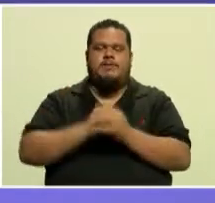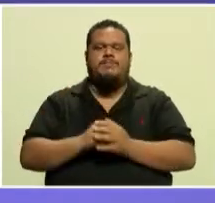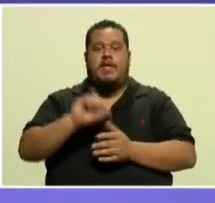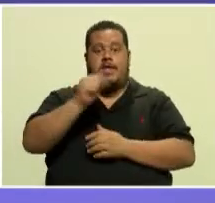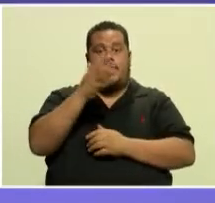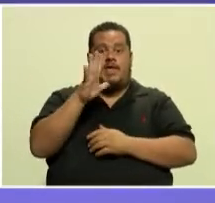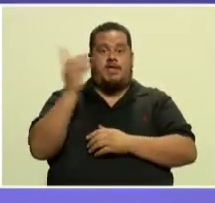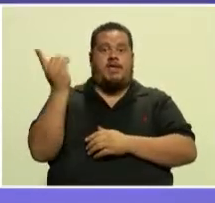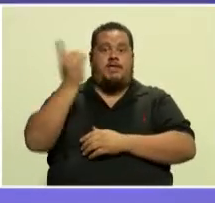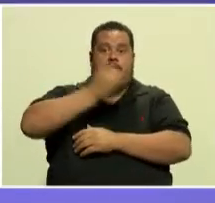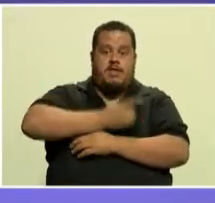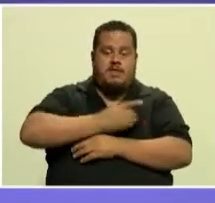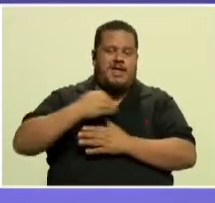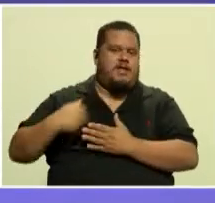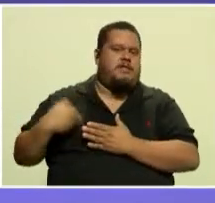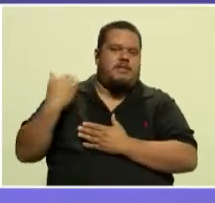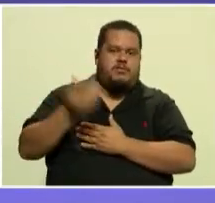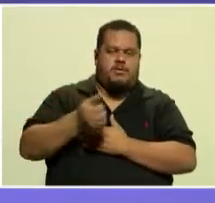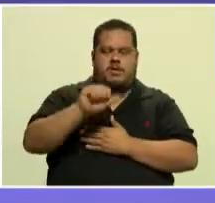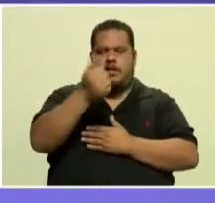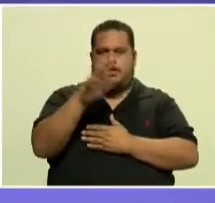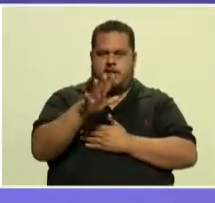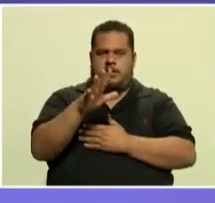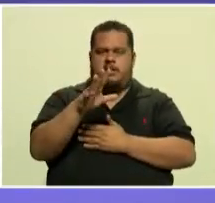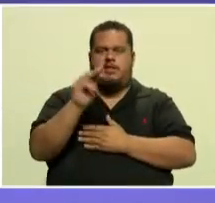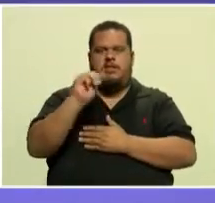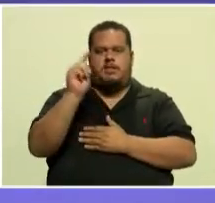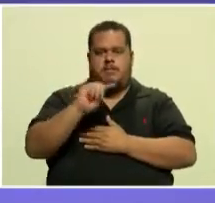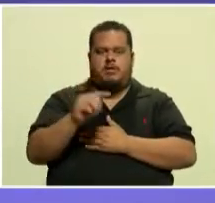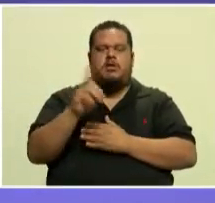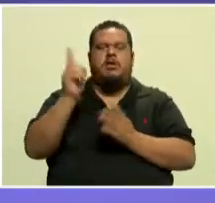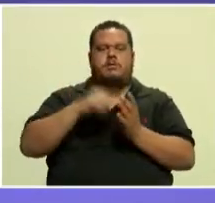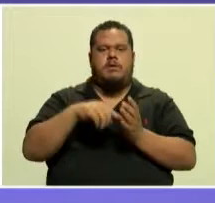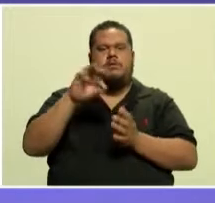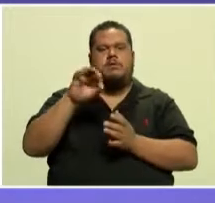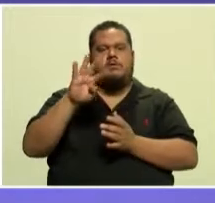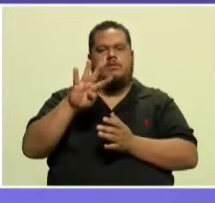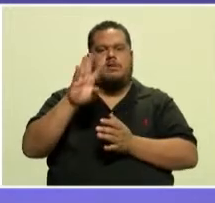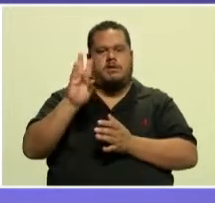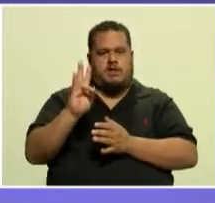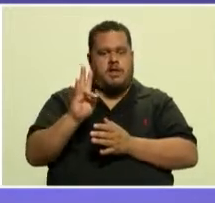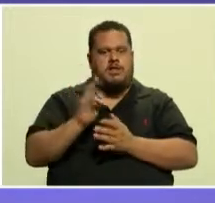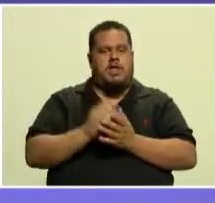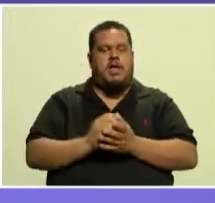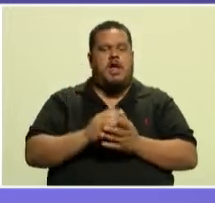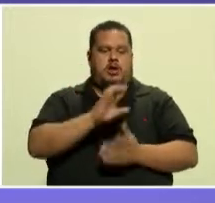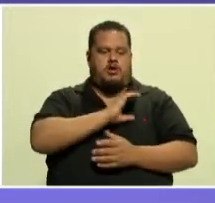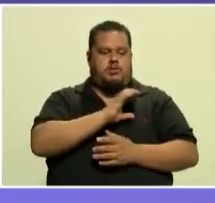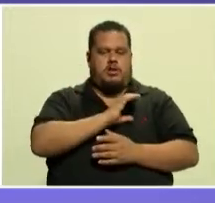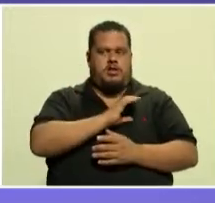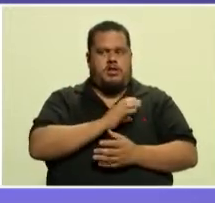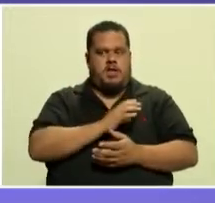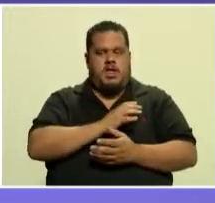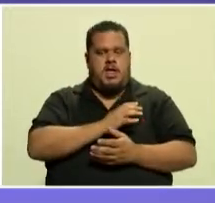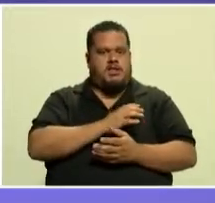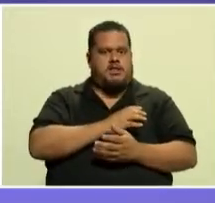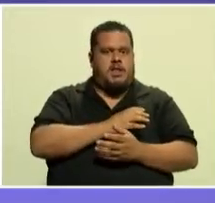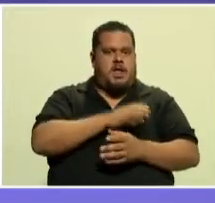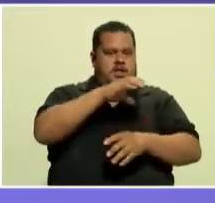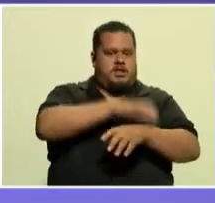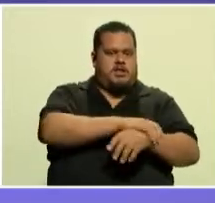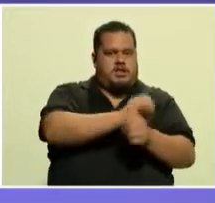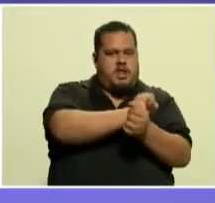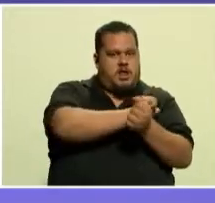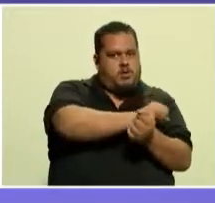de la manifestación, el 15 de marzo de 1947, se lo llevaron policías sin uniforme, nunca más volvió a aparecer.